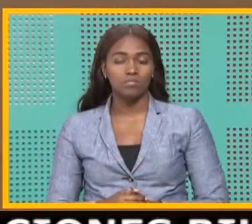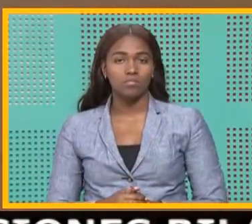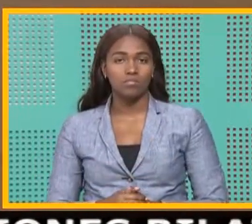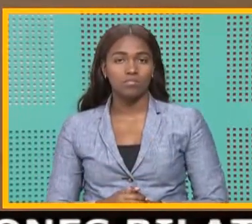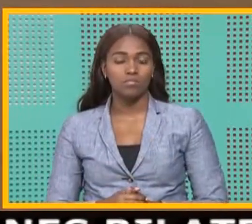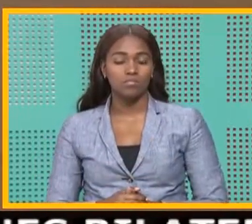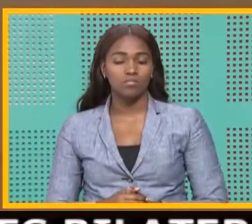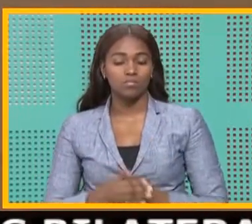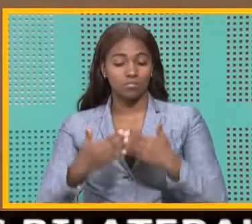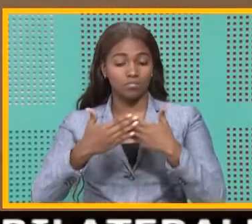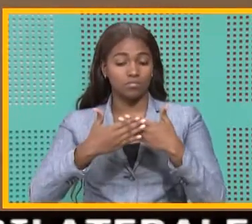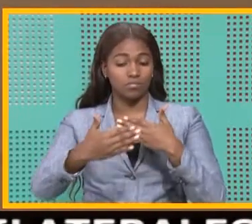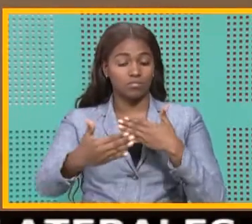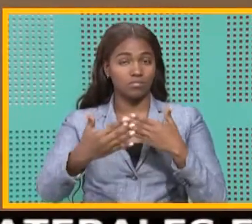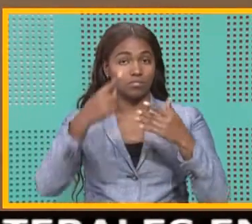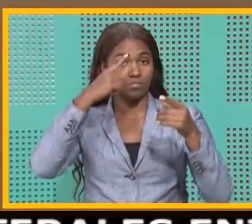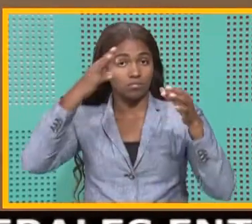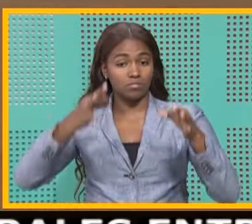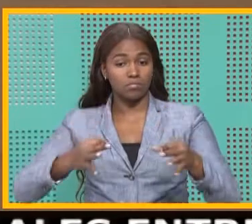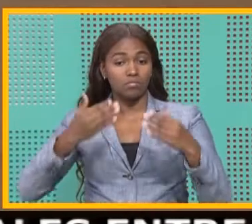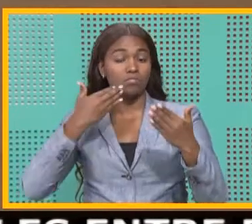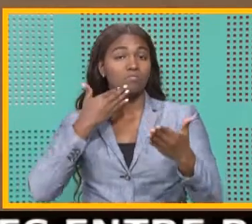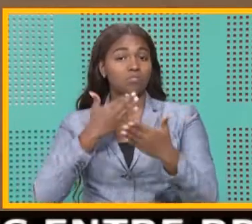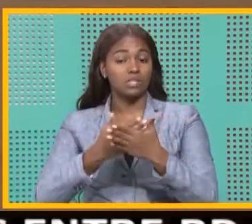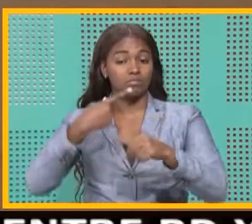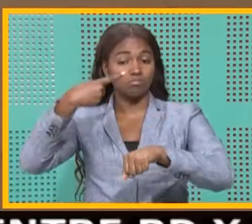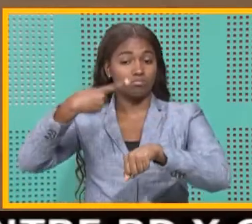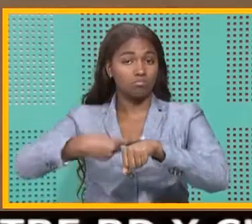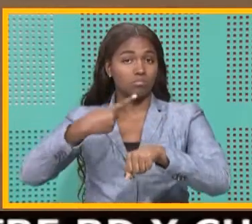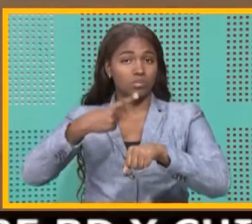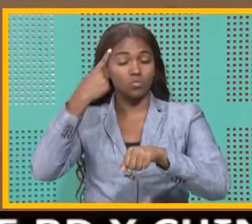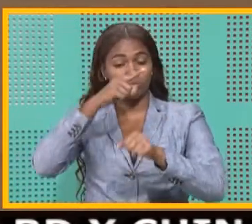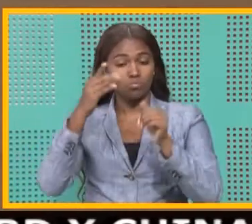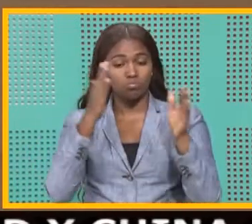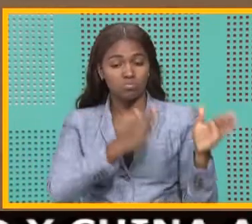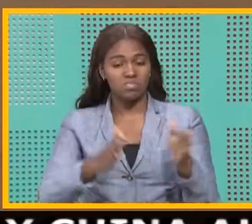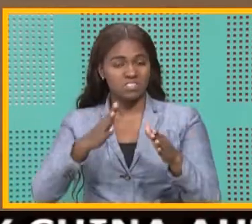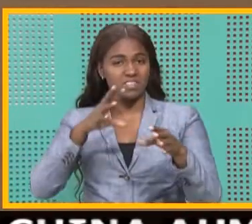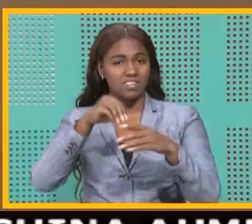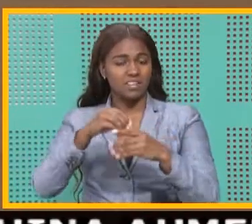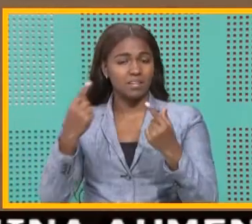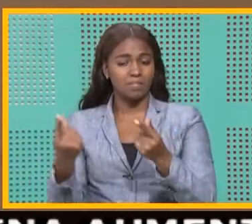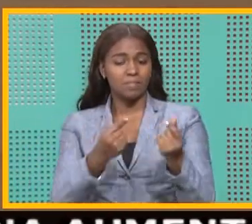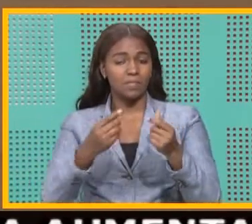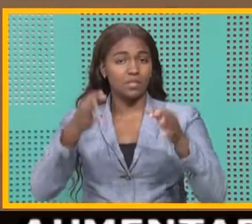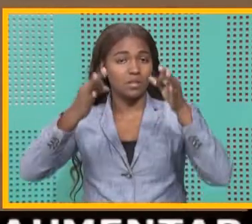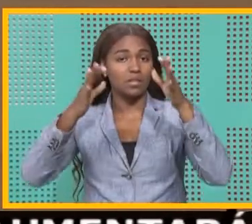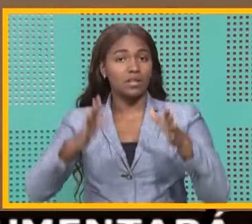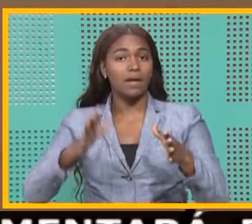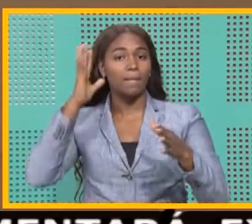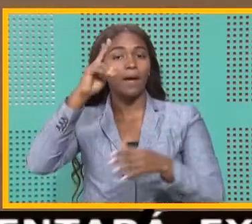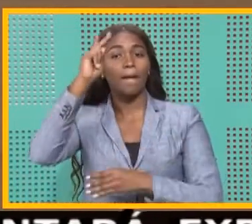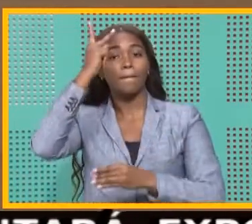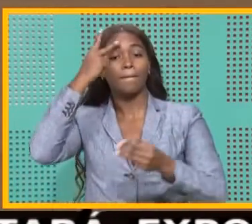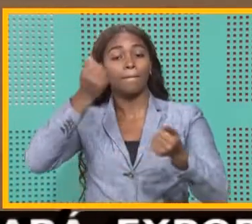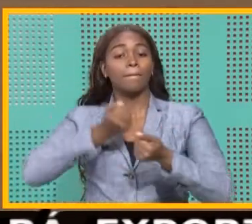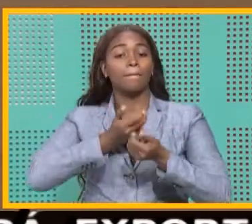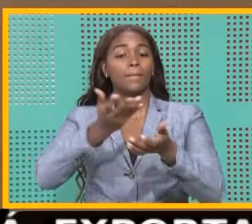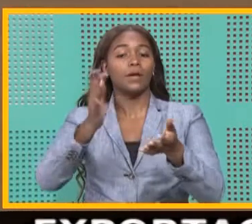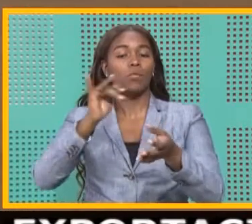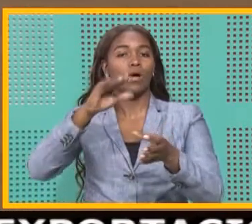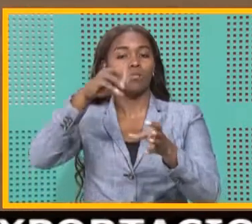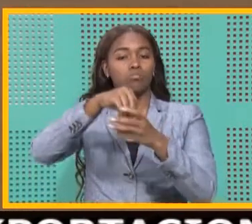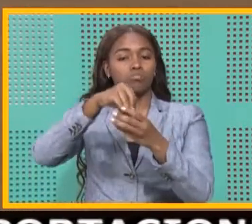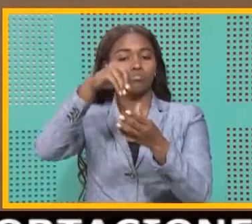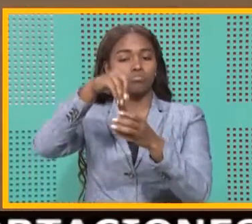En lo adelante, las decisiones éticas y disciplinarias sobre actuaciones judiciales serán públicas e incluidas en el